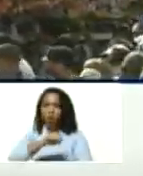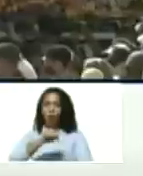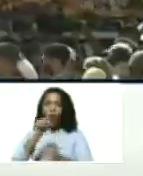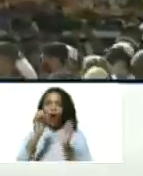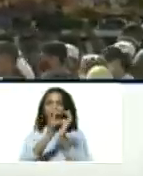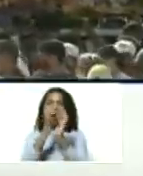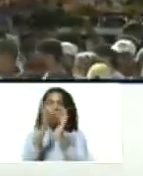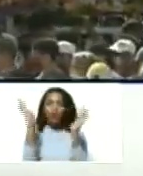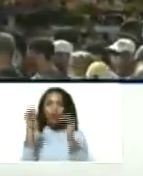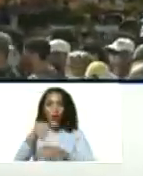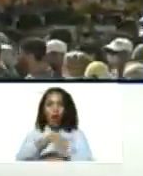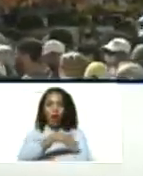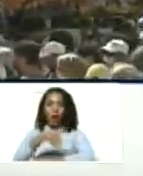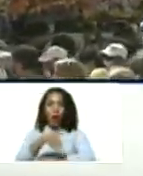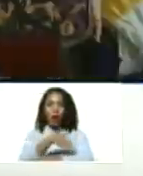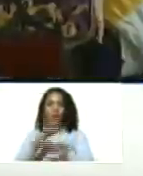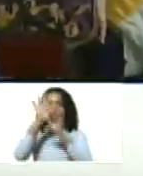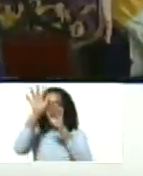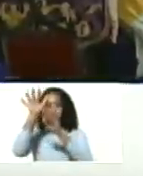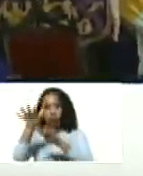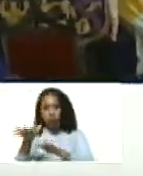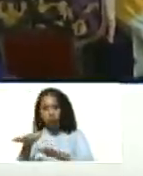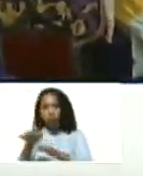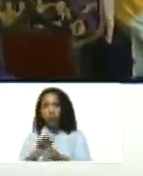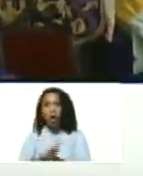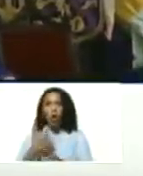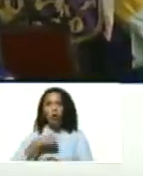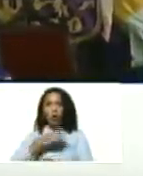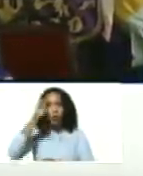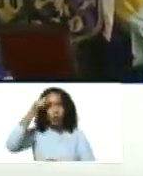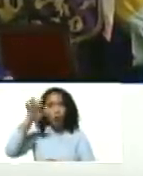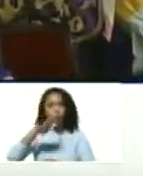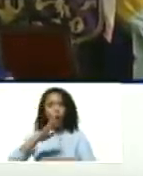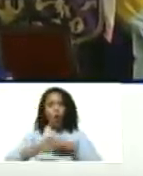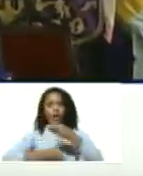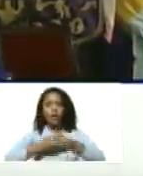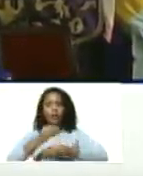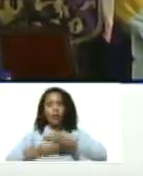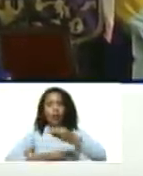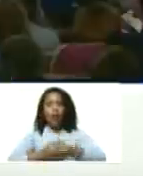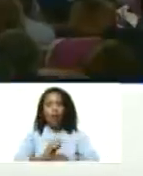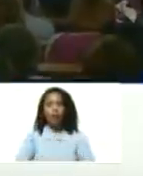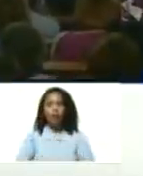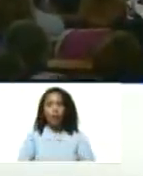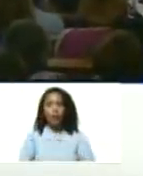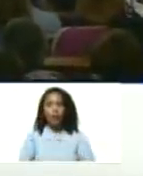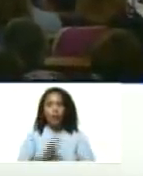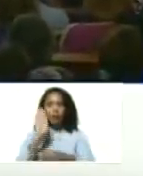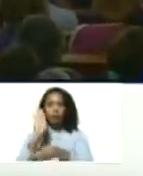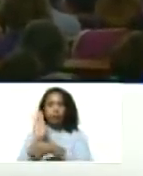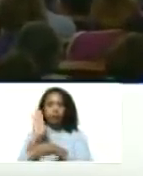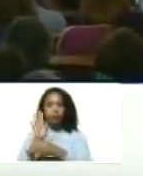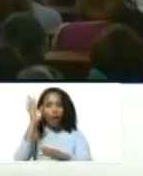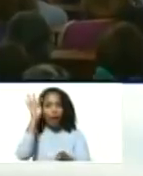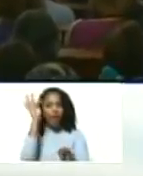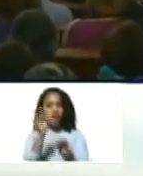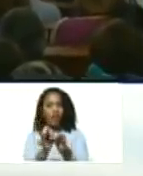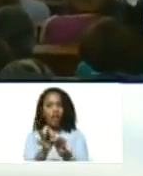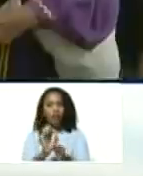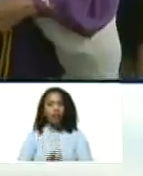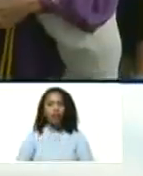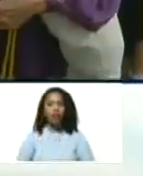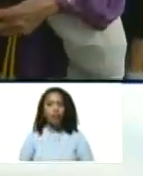las calles nuestro pueblo estuviera cultivando su fe